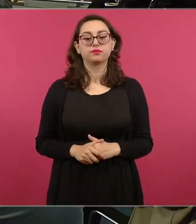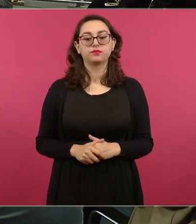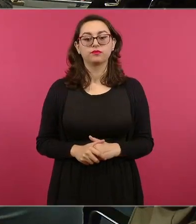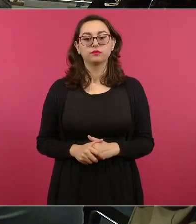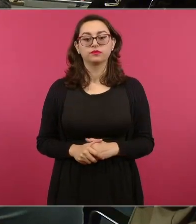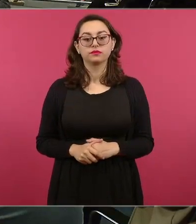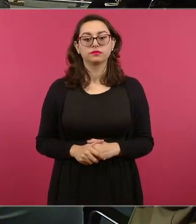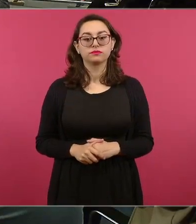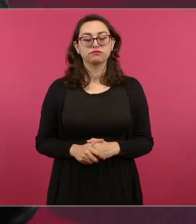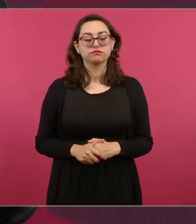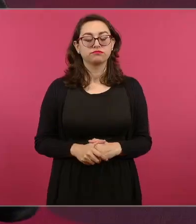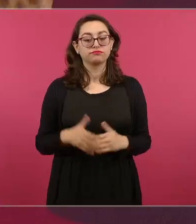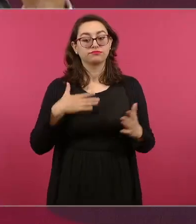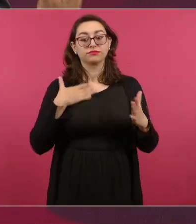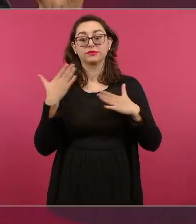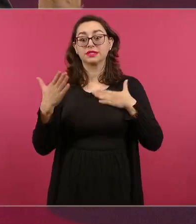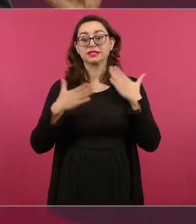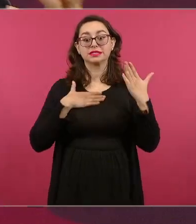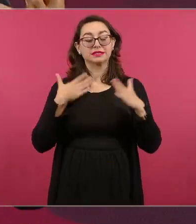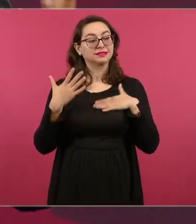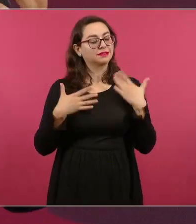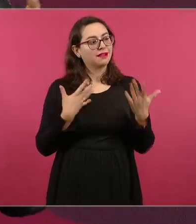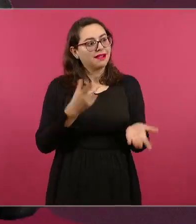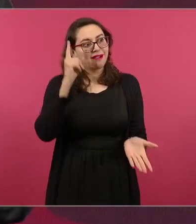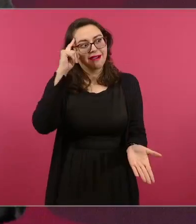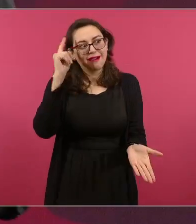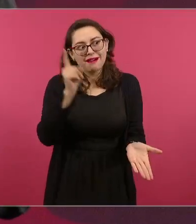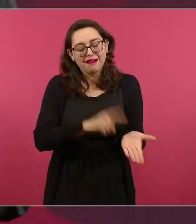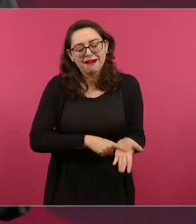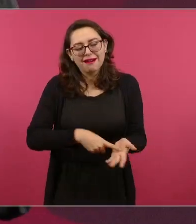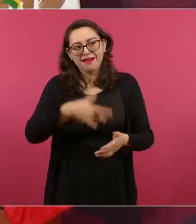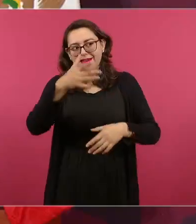sí, llena de alegría, hemos encontrado